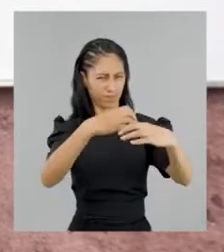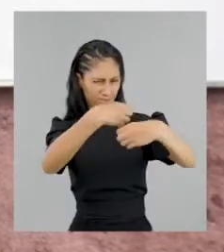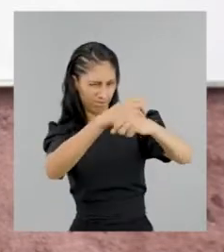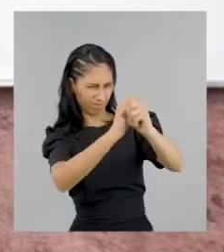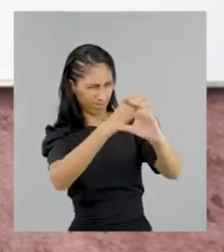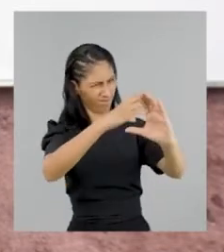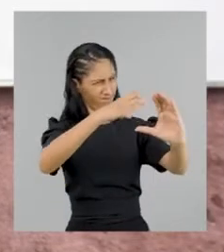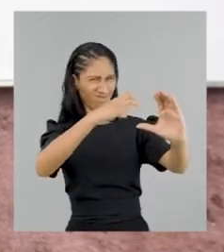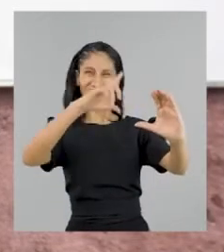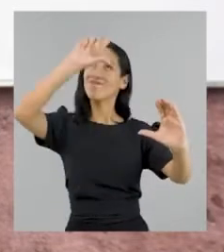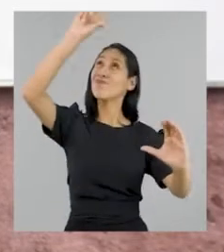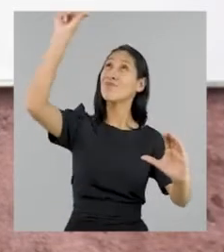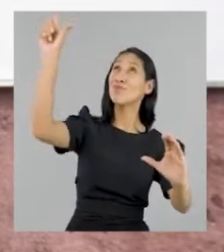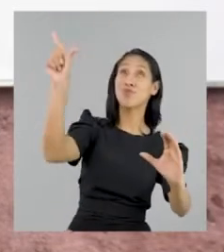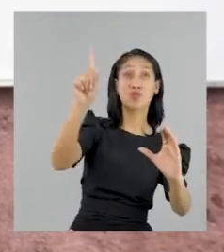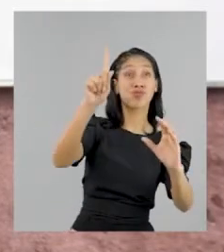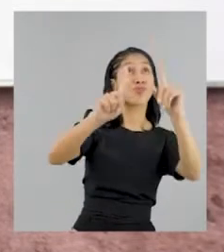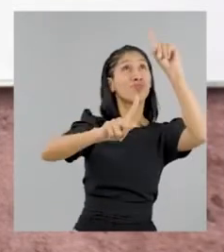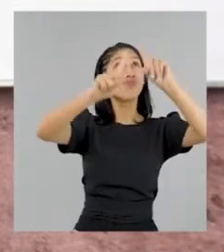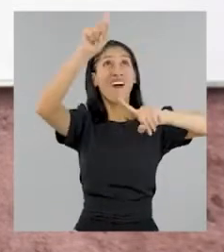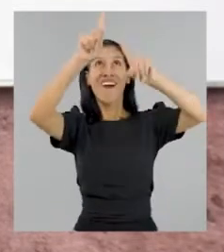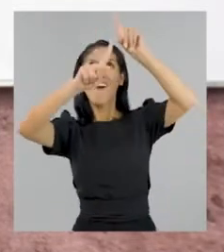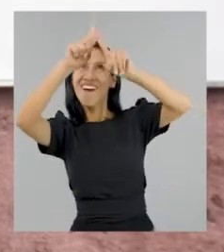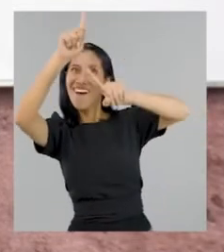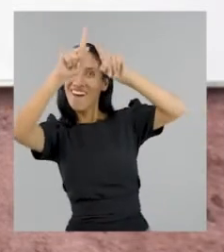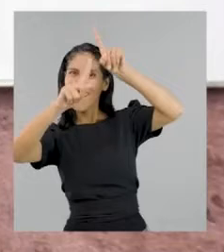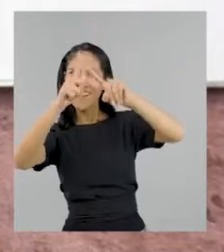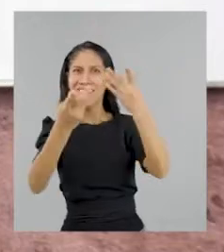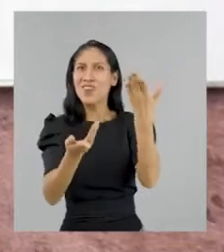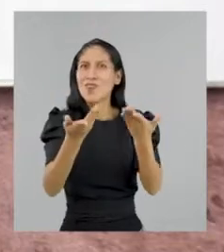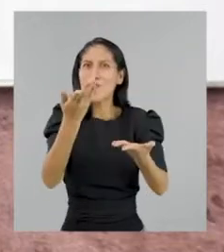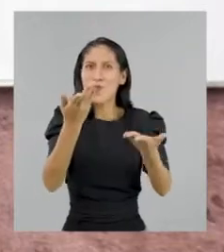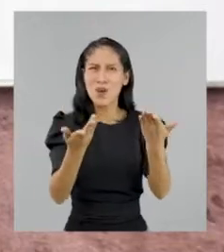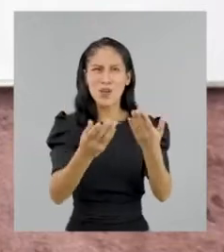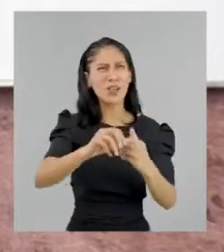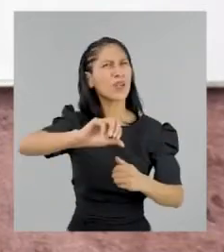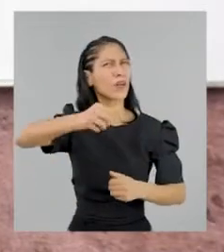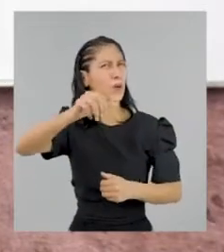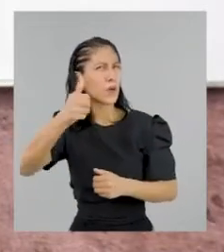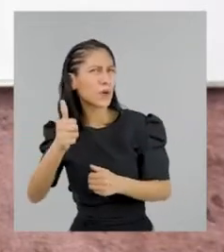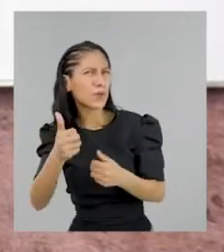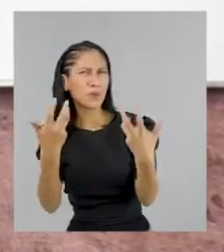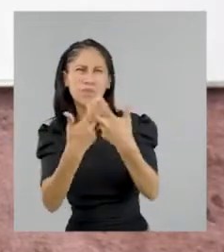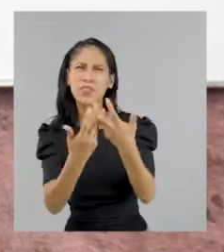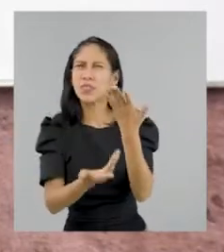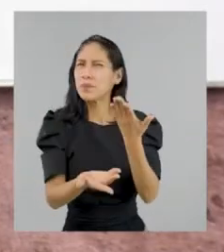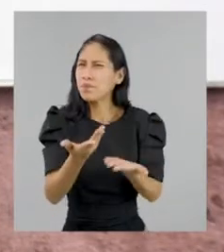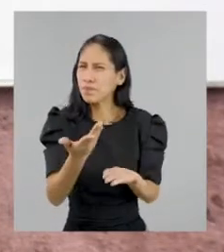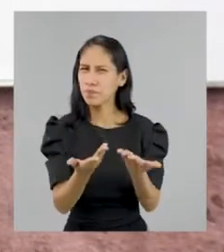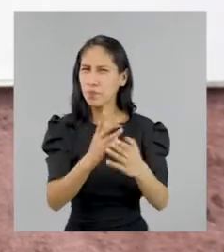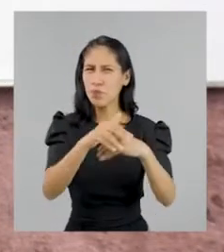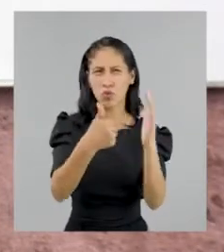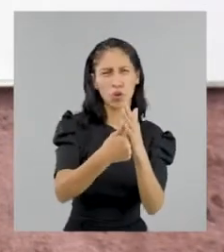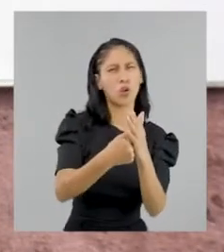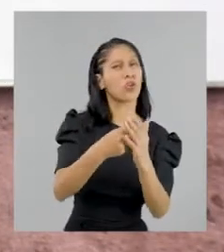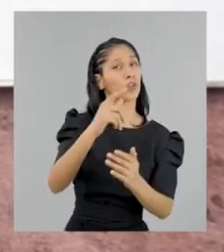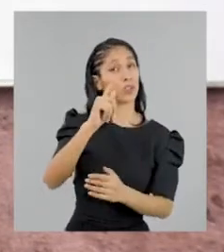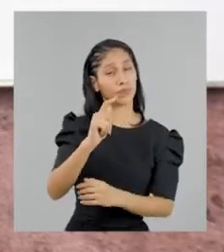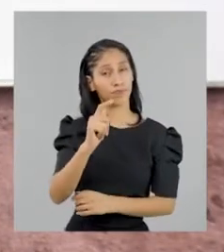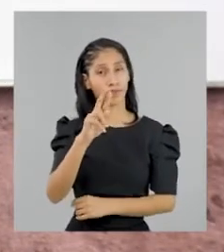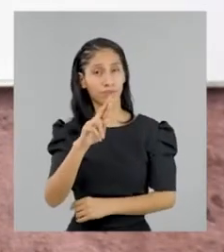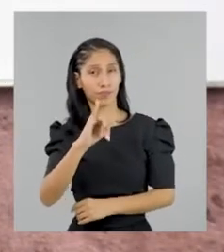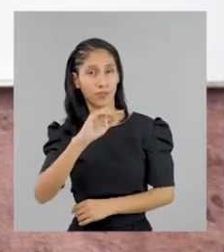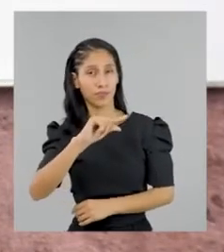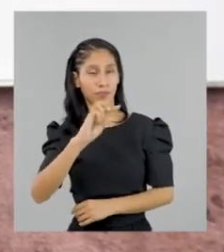ángulos que formaban las estrellas y los planetas en una posición. ¿En qué otras situaciones se podría aplicar las